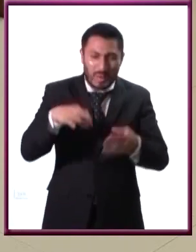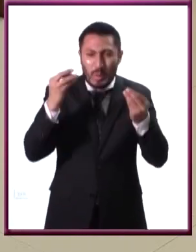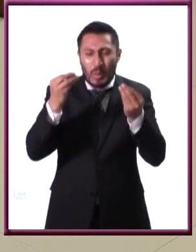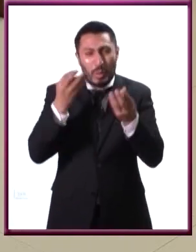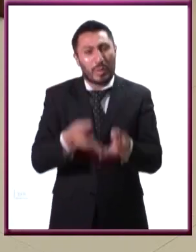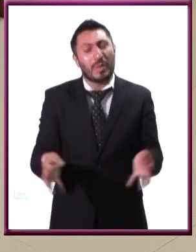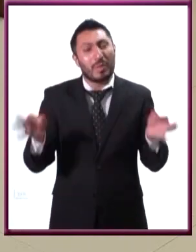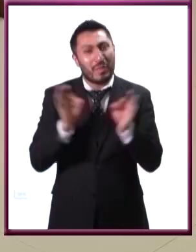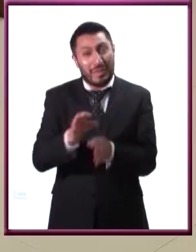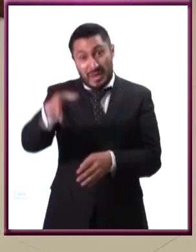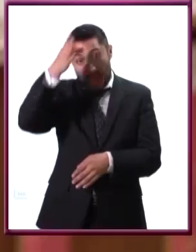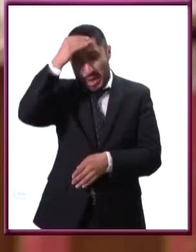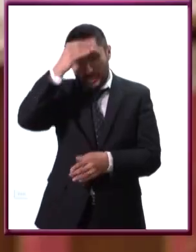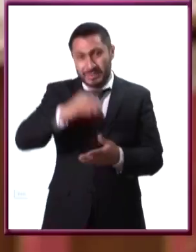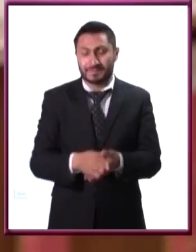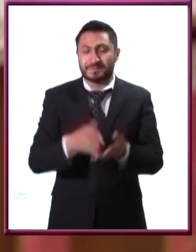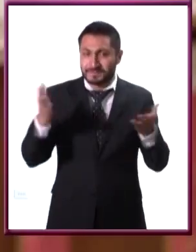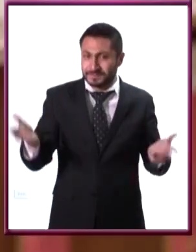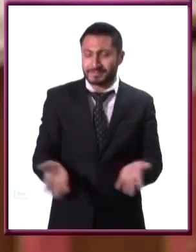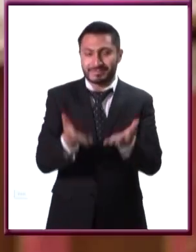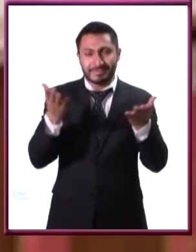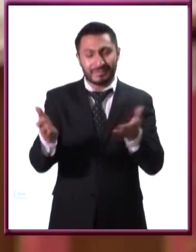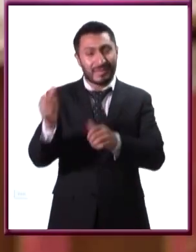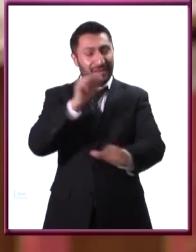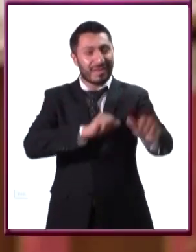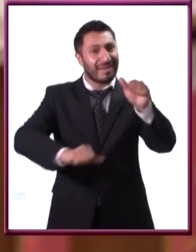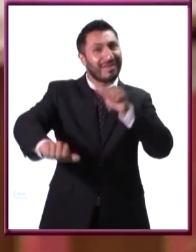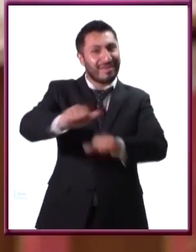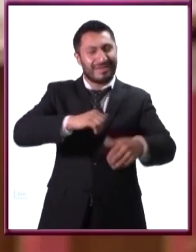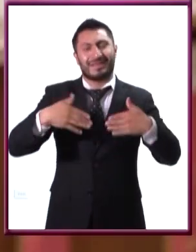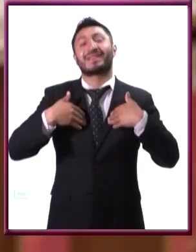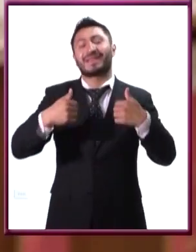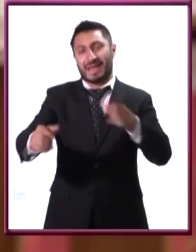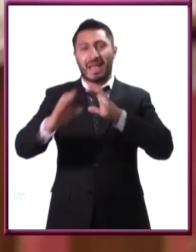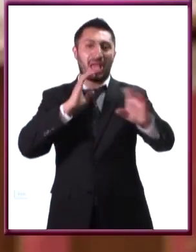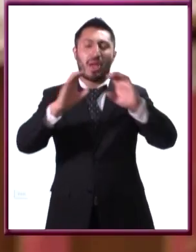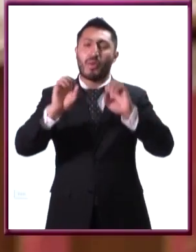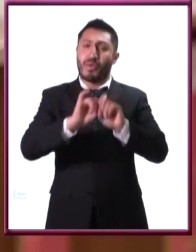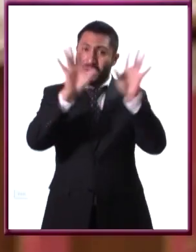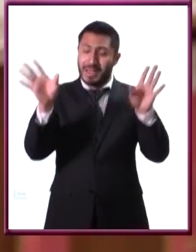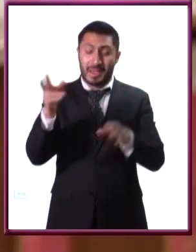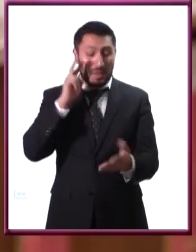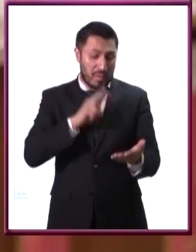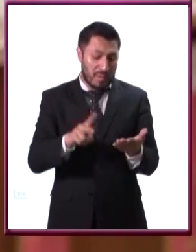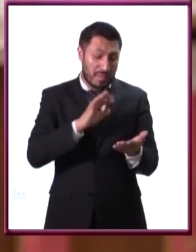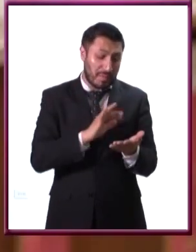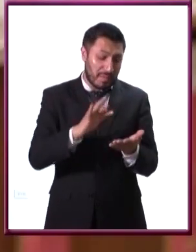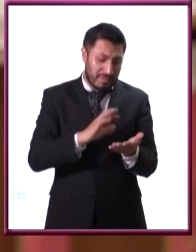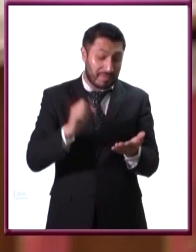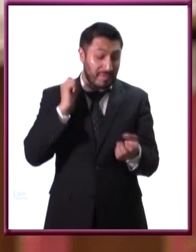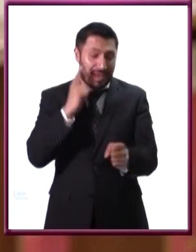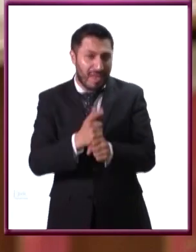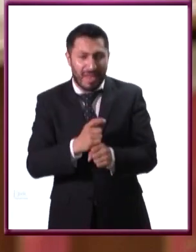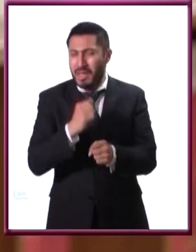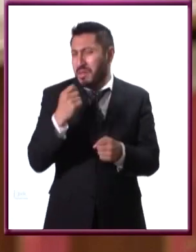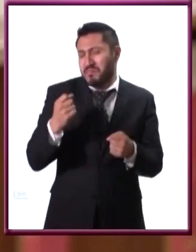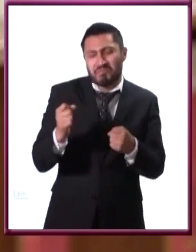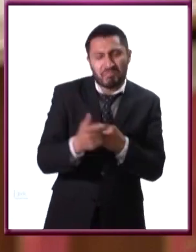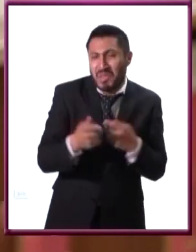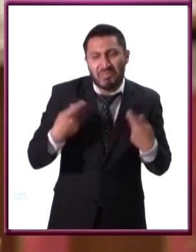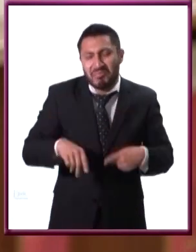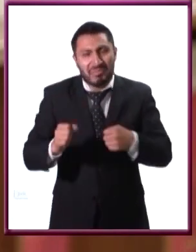nos hace mucho bien. Aumenta nuestra empatía por las personas. Cuando nos conmovemos por los personajes y sus